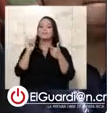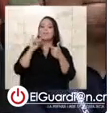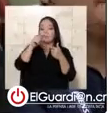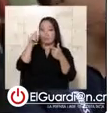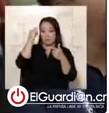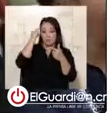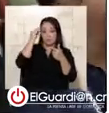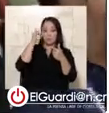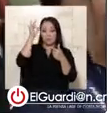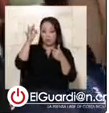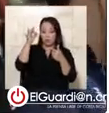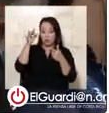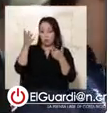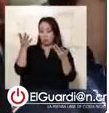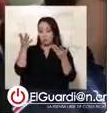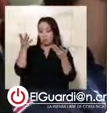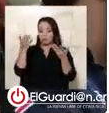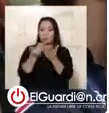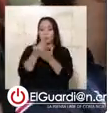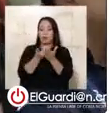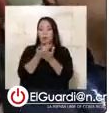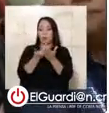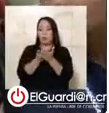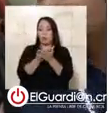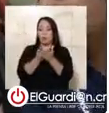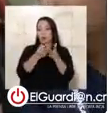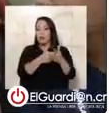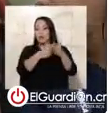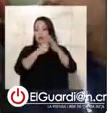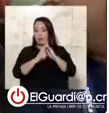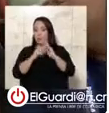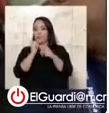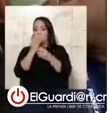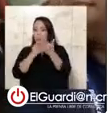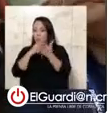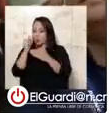un futuro próximo sacar un nuevo crédito para algunos proyectos.